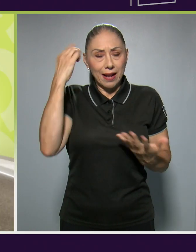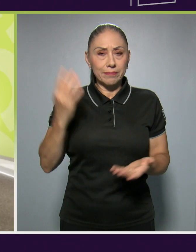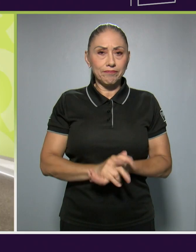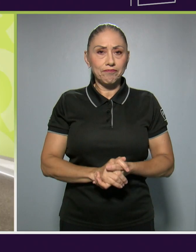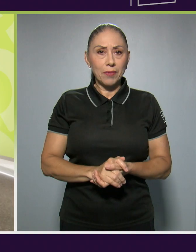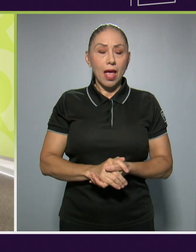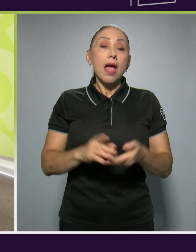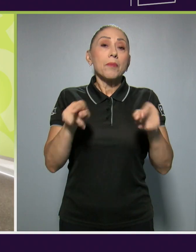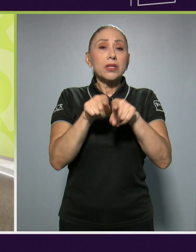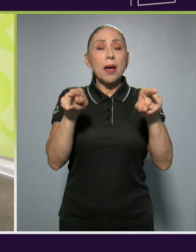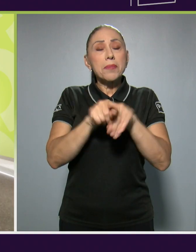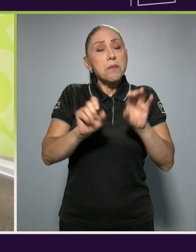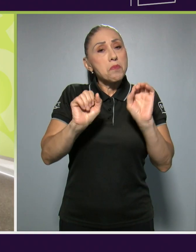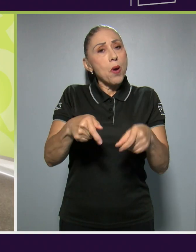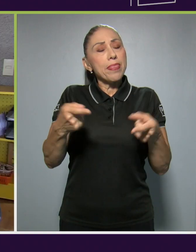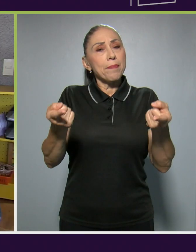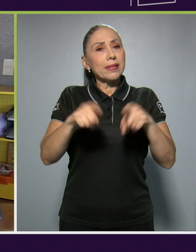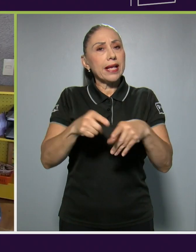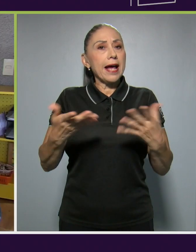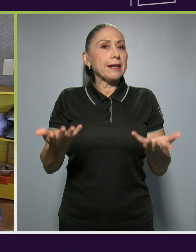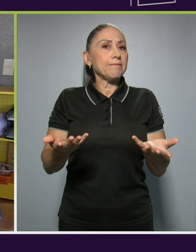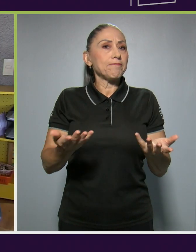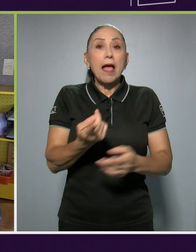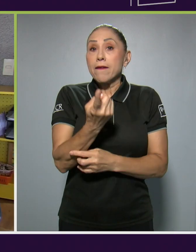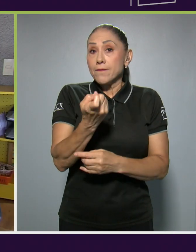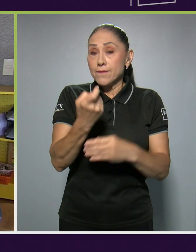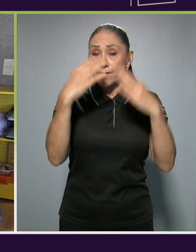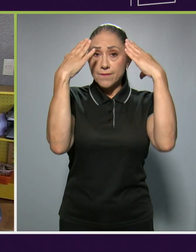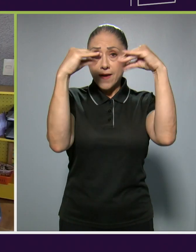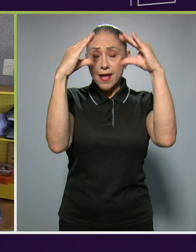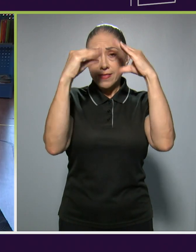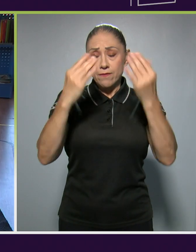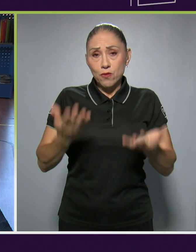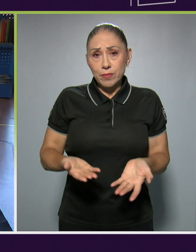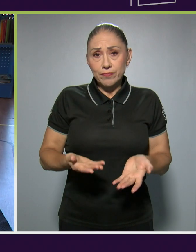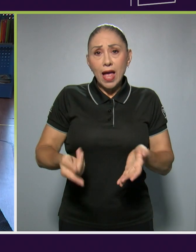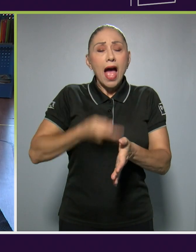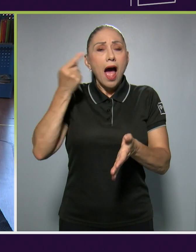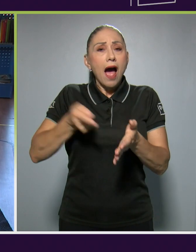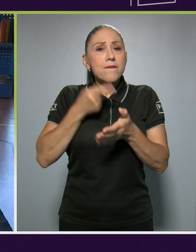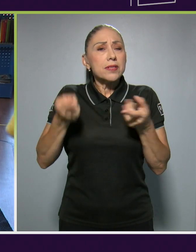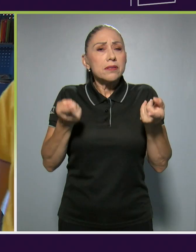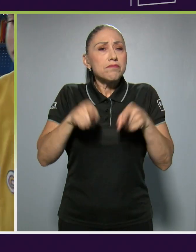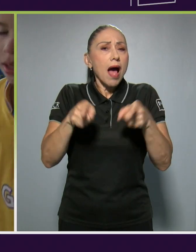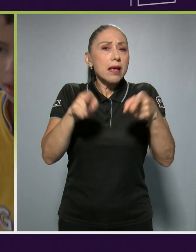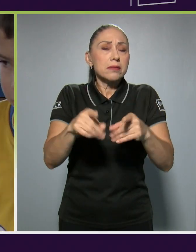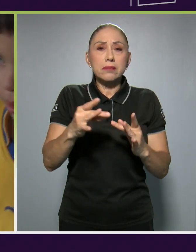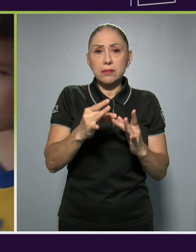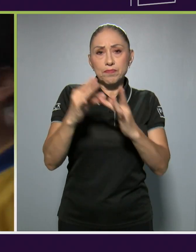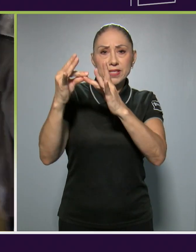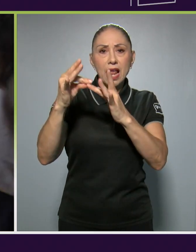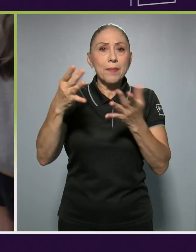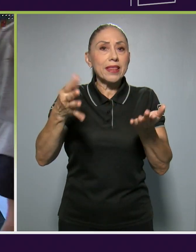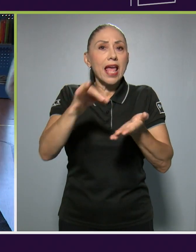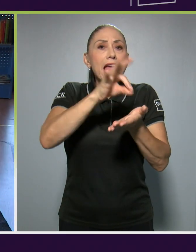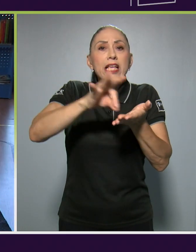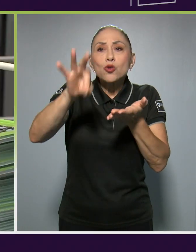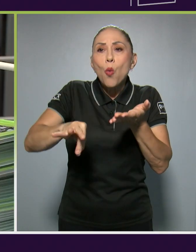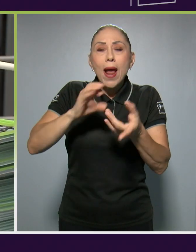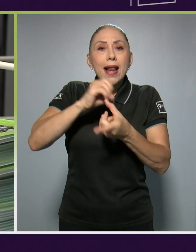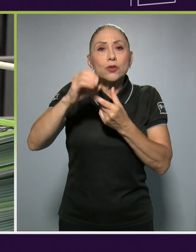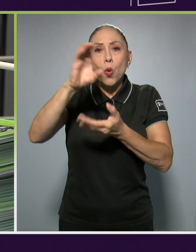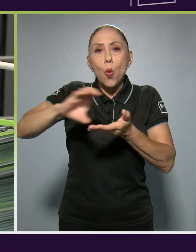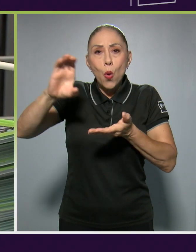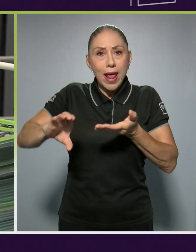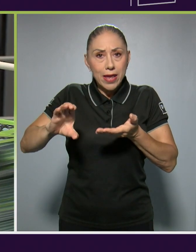otras implicaciones podría ser la desinformación. A veces pasa mucho, especialmente en escuelas o bueno, colegios también,